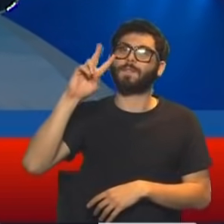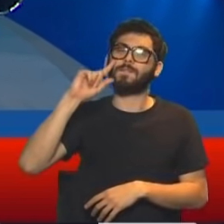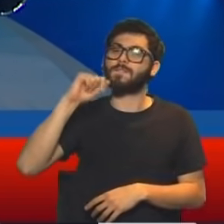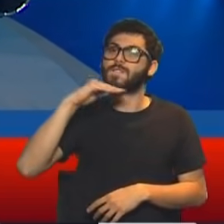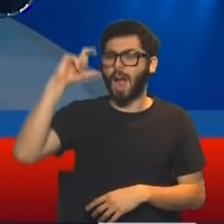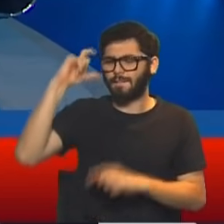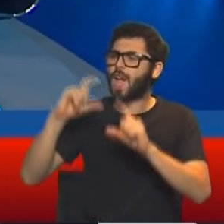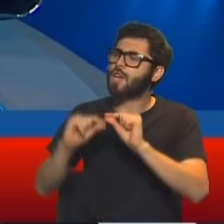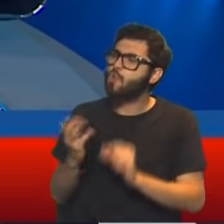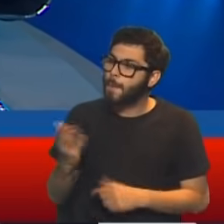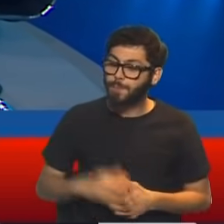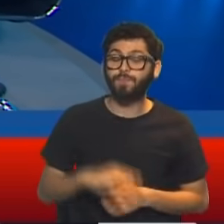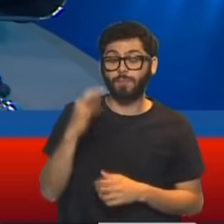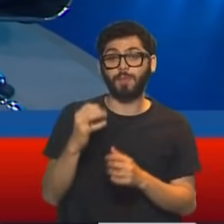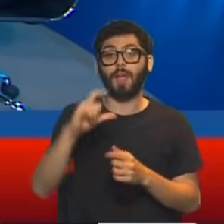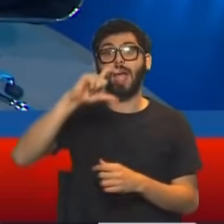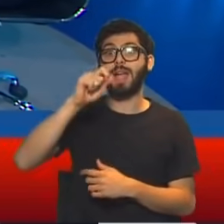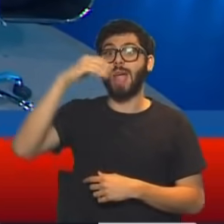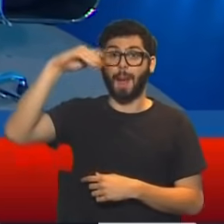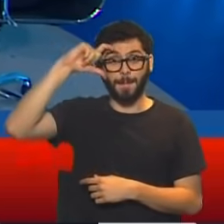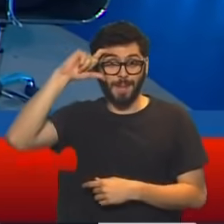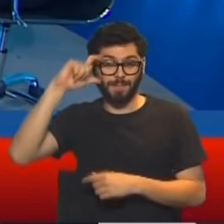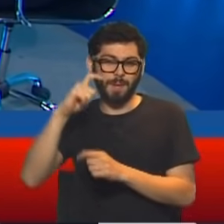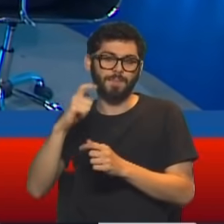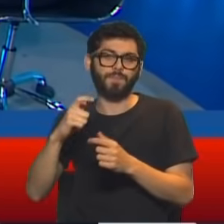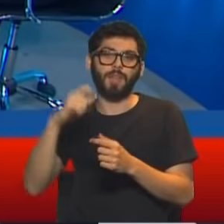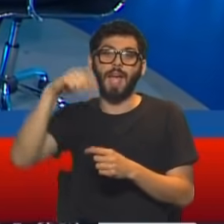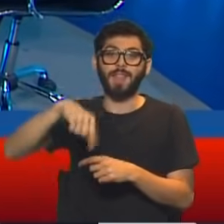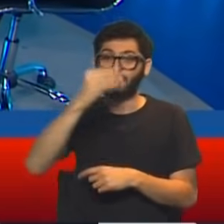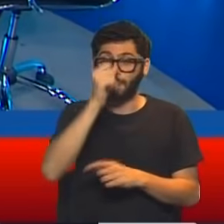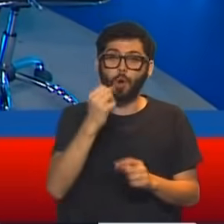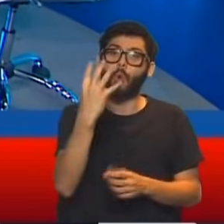Cámara Argentina de la Mediana Empresa, este fin de largo viajaron